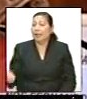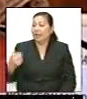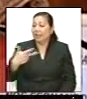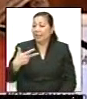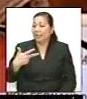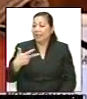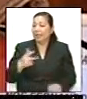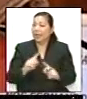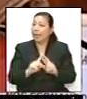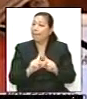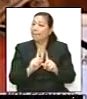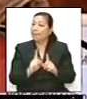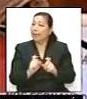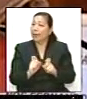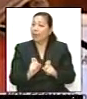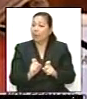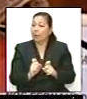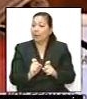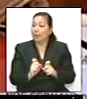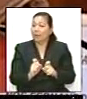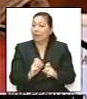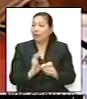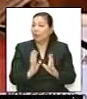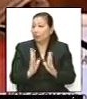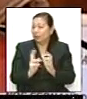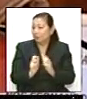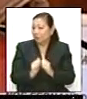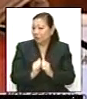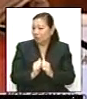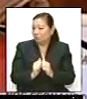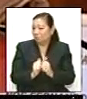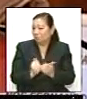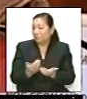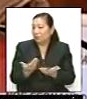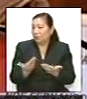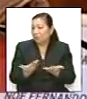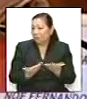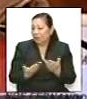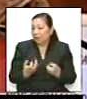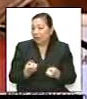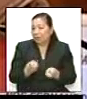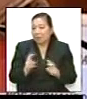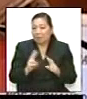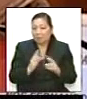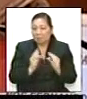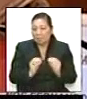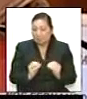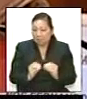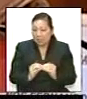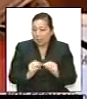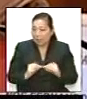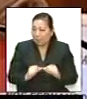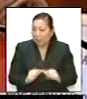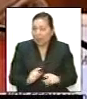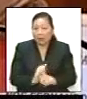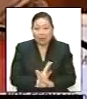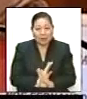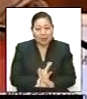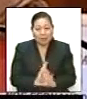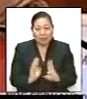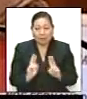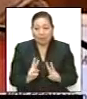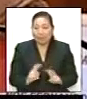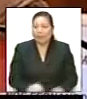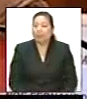pregunta, señor, sería en la calidad de estados asociados, que es, entiendo, el que no es miembro permanente pero tampoco